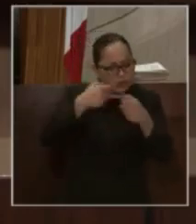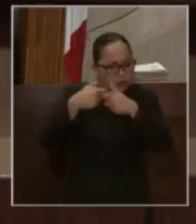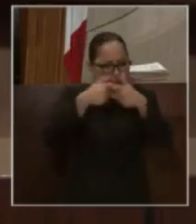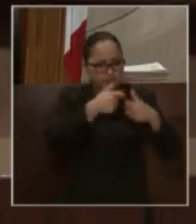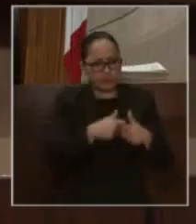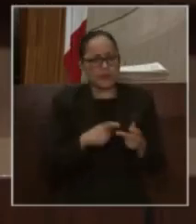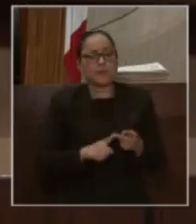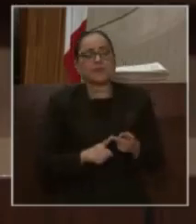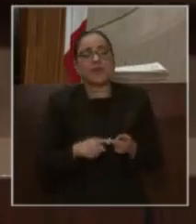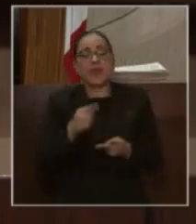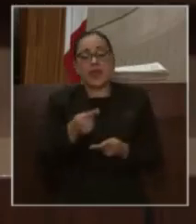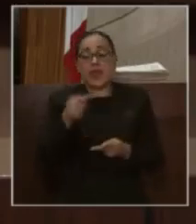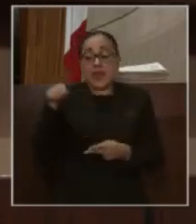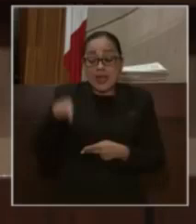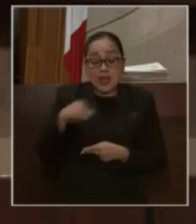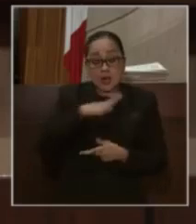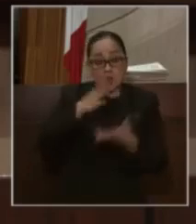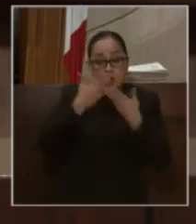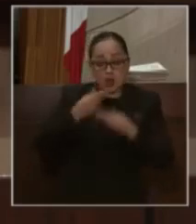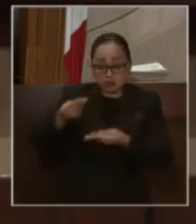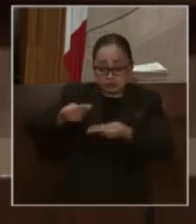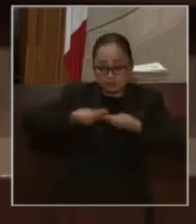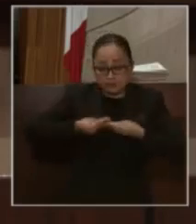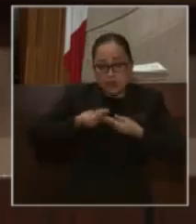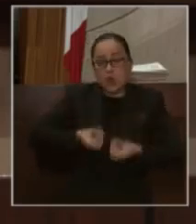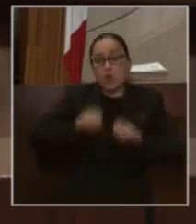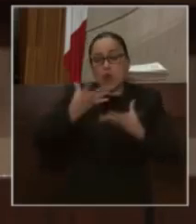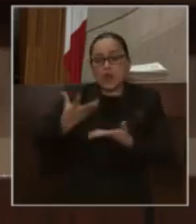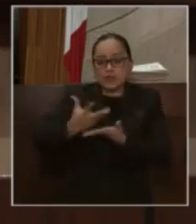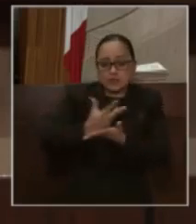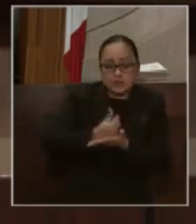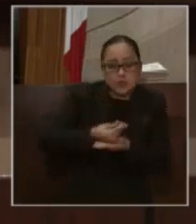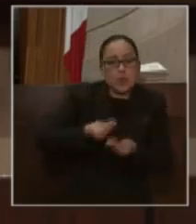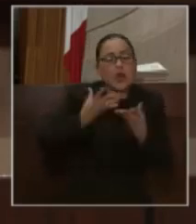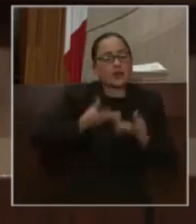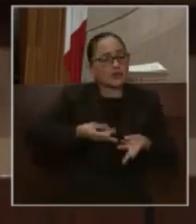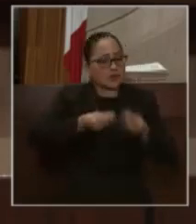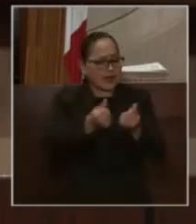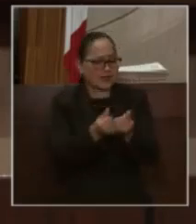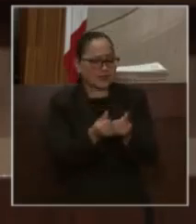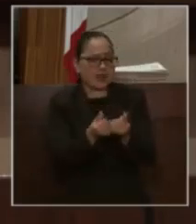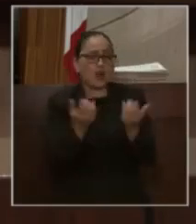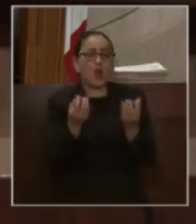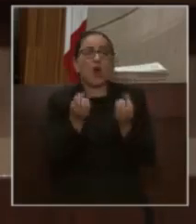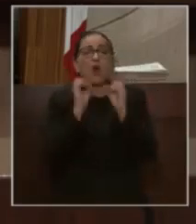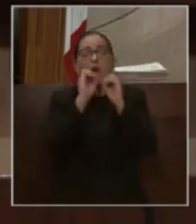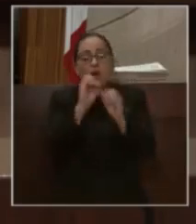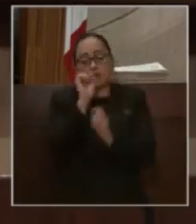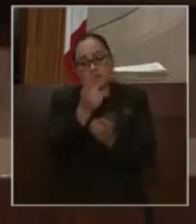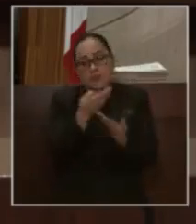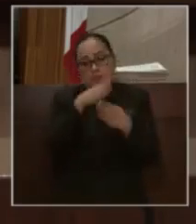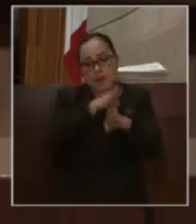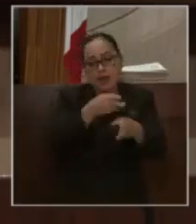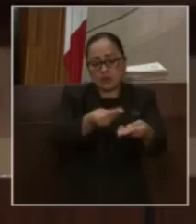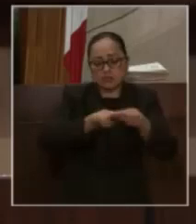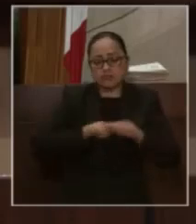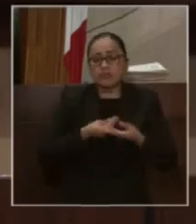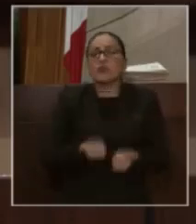reportar ingresos y egresos, así como la apertura de la cuenta relativa al fideicomiso.